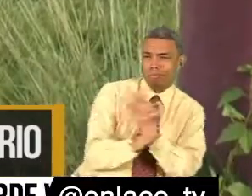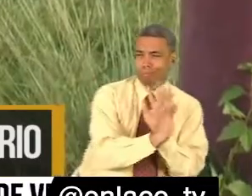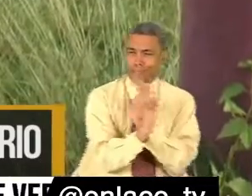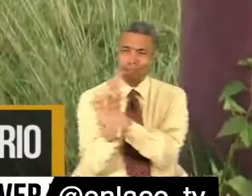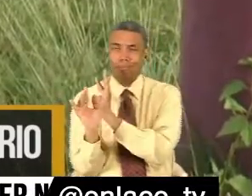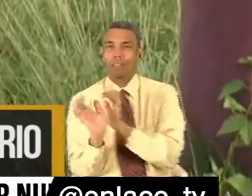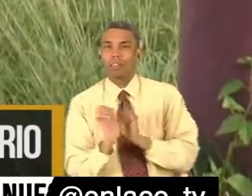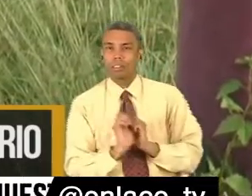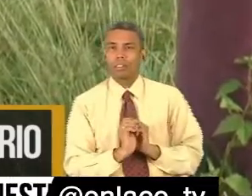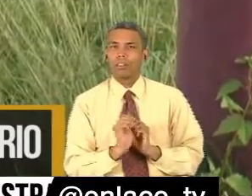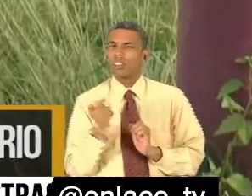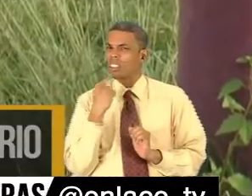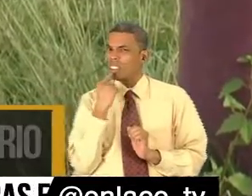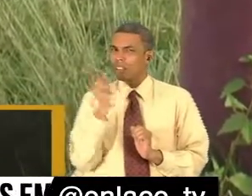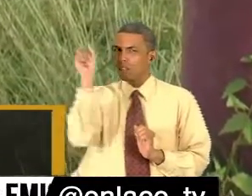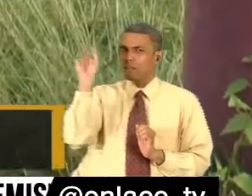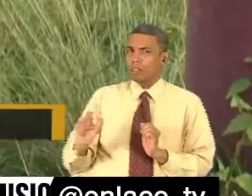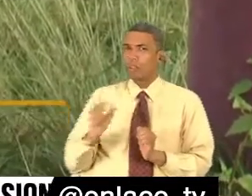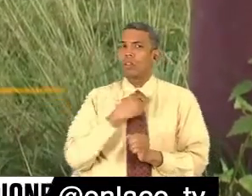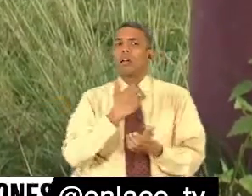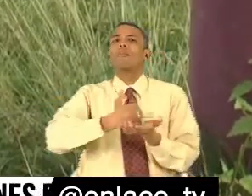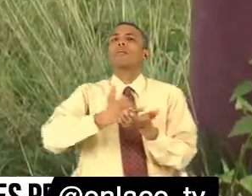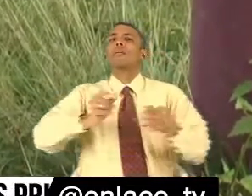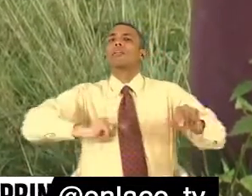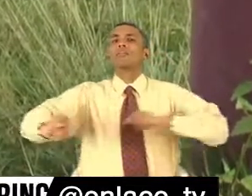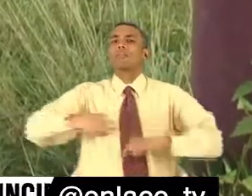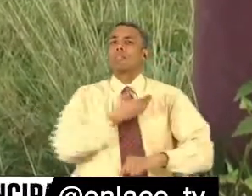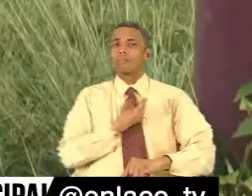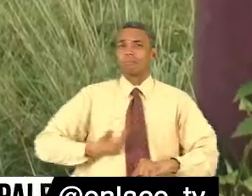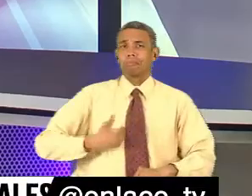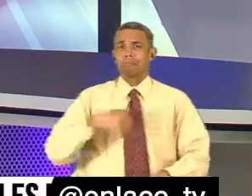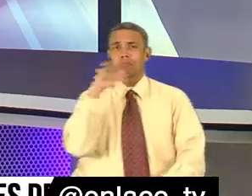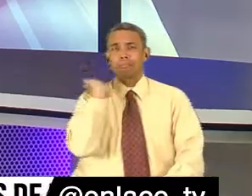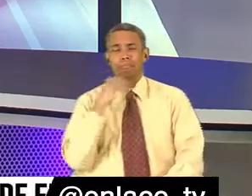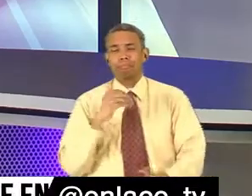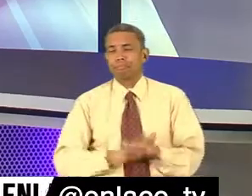barrio aún no ha gestionado los arreglos o adecuaciones del lugar.